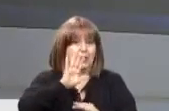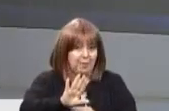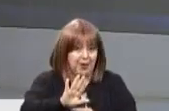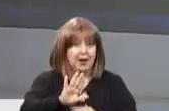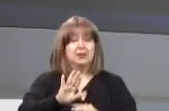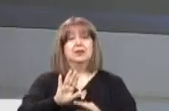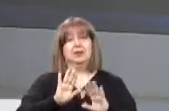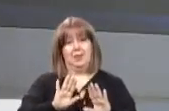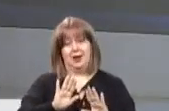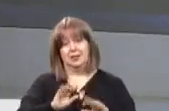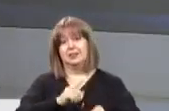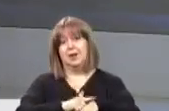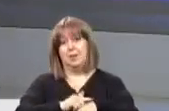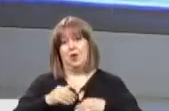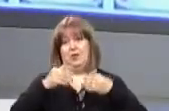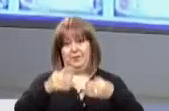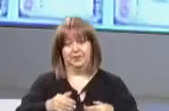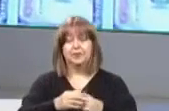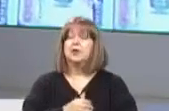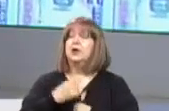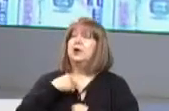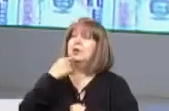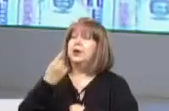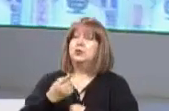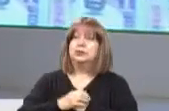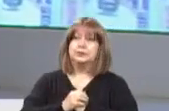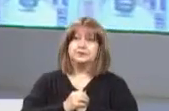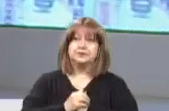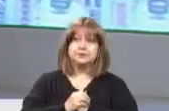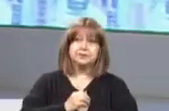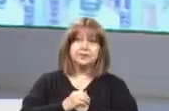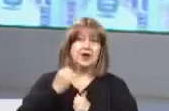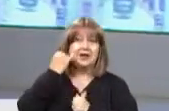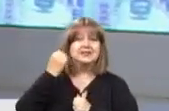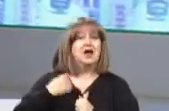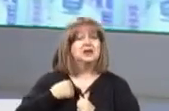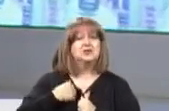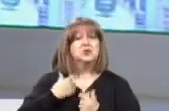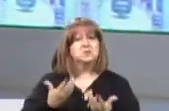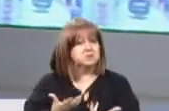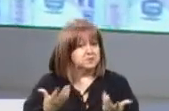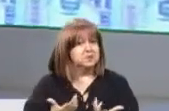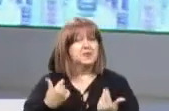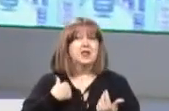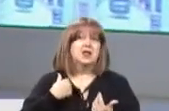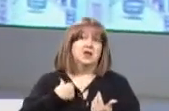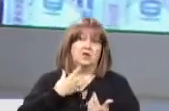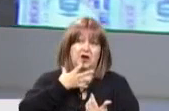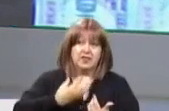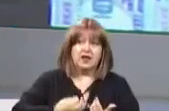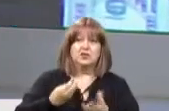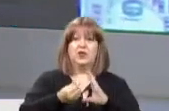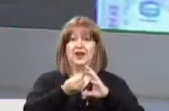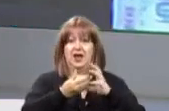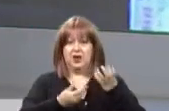es desconocimiento? Cuando uno dice, vivo en Argentina... me gasto lo que tengo porque la verdad que es un país donde no se puede hacer